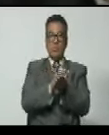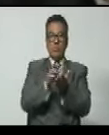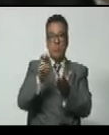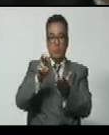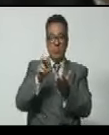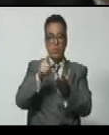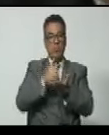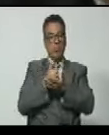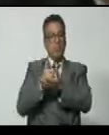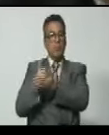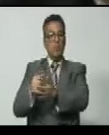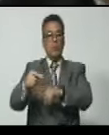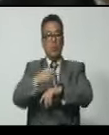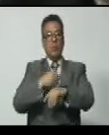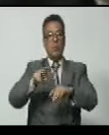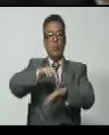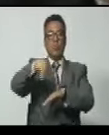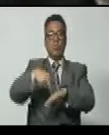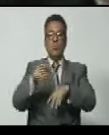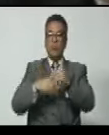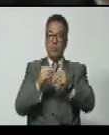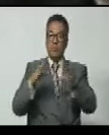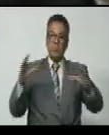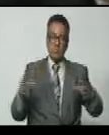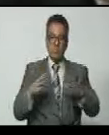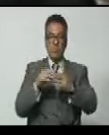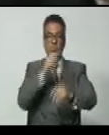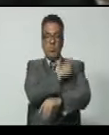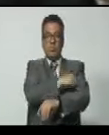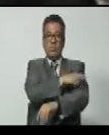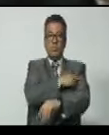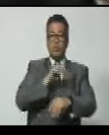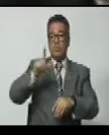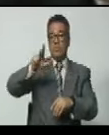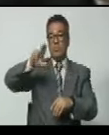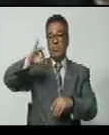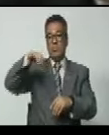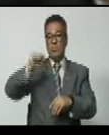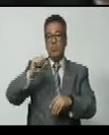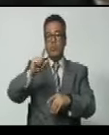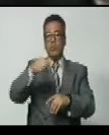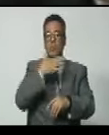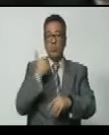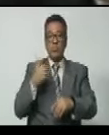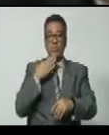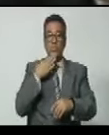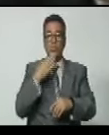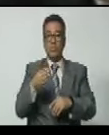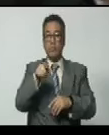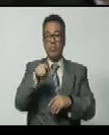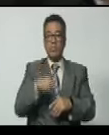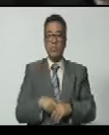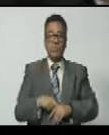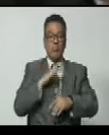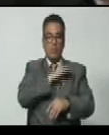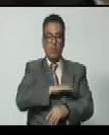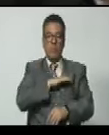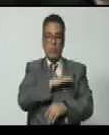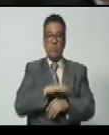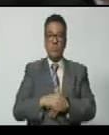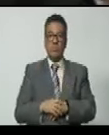colaborar con el Ejecutivo Nacional en la solución de los problemas del Hospital Luis Ortega. Por otro lado, quisiéramos solicitar que la Comisión